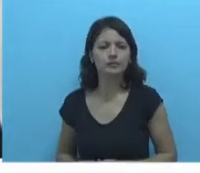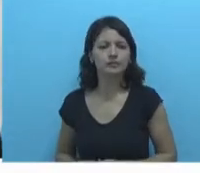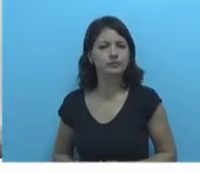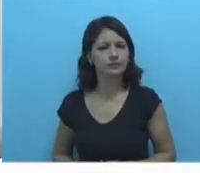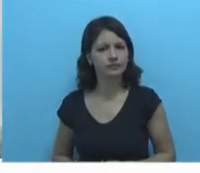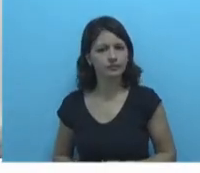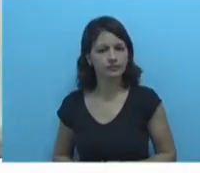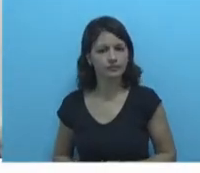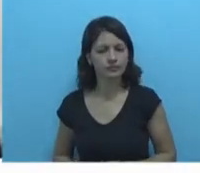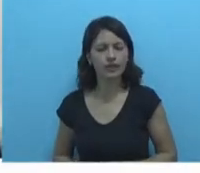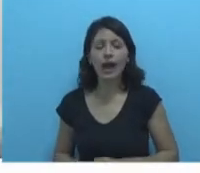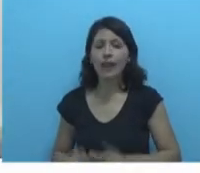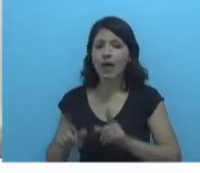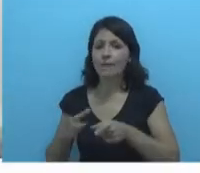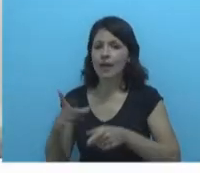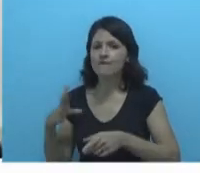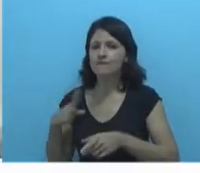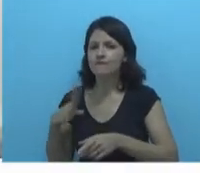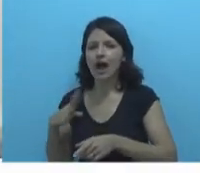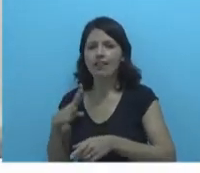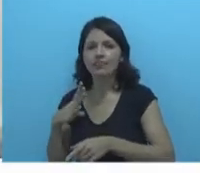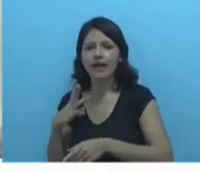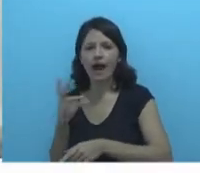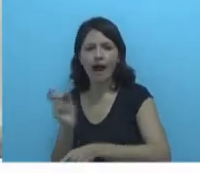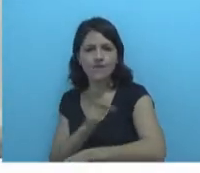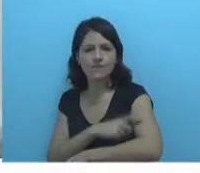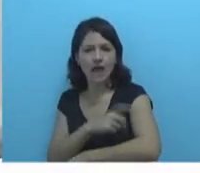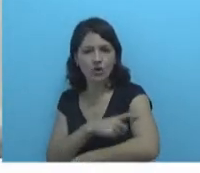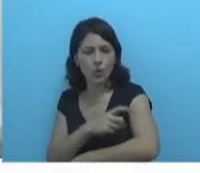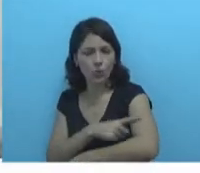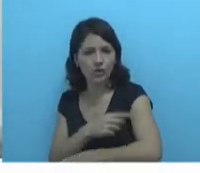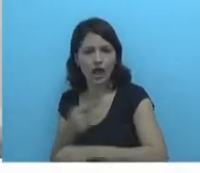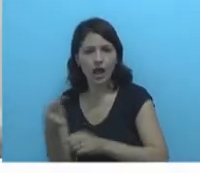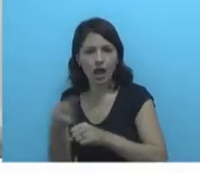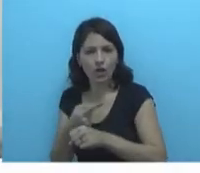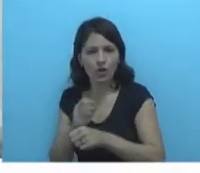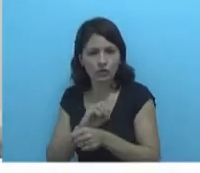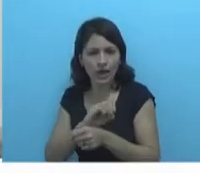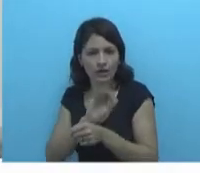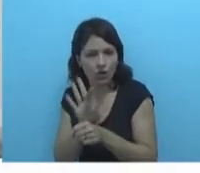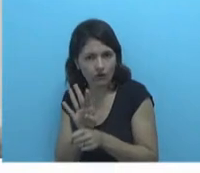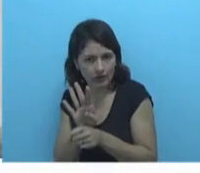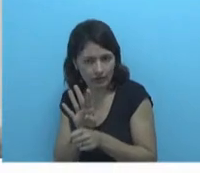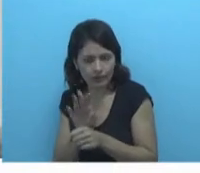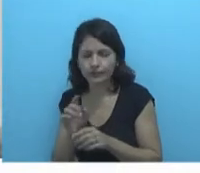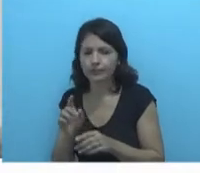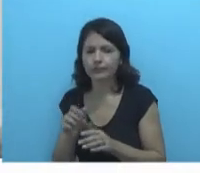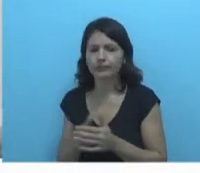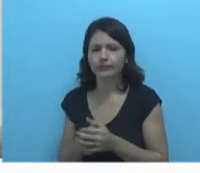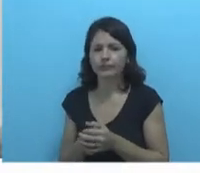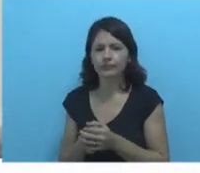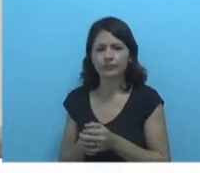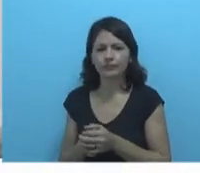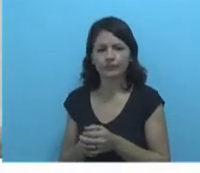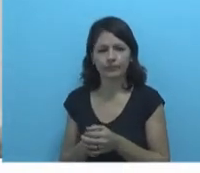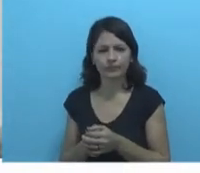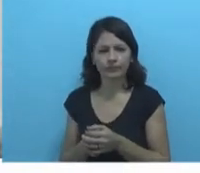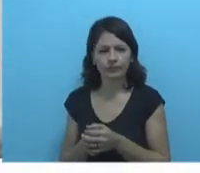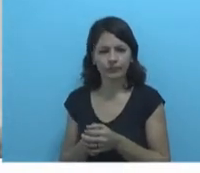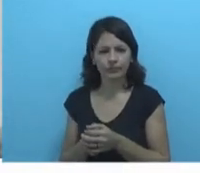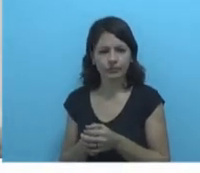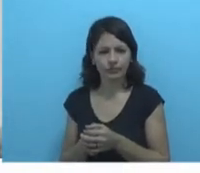la falta de vacunación en un sector que no vamos a hacer eje ni hincapié en